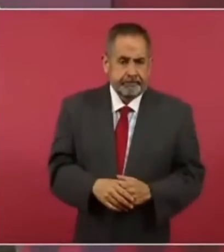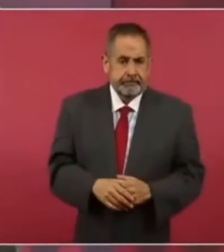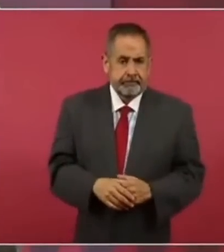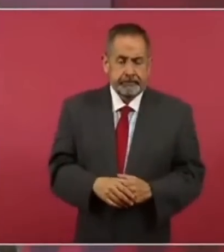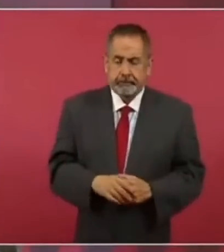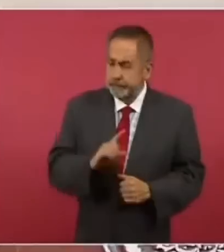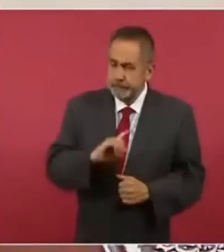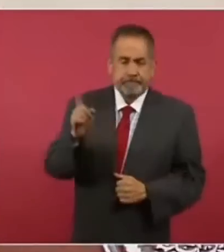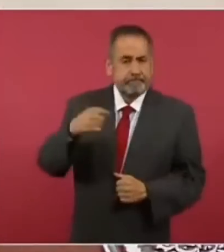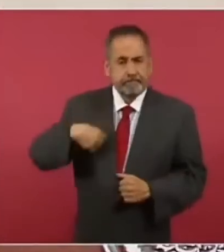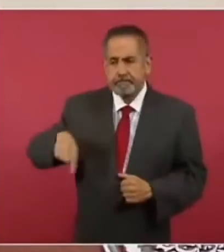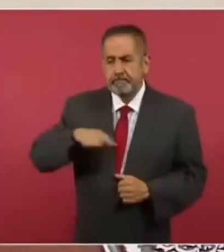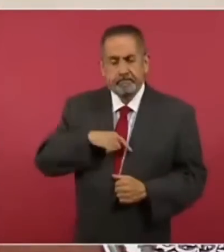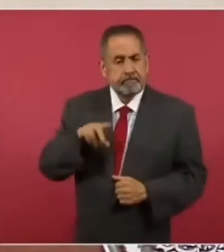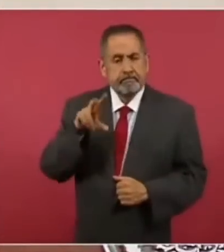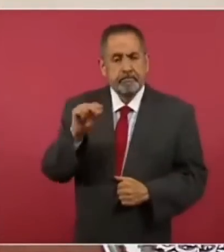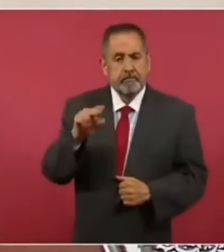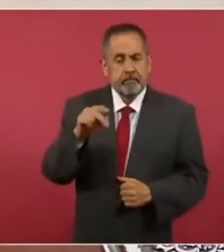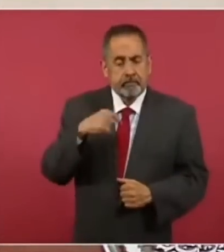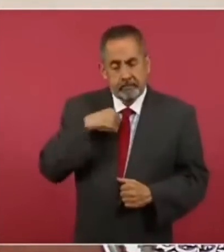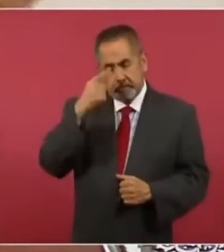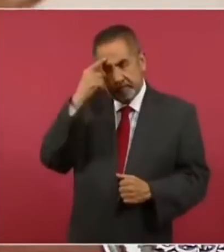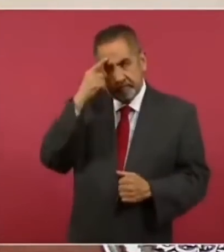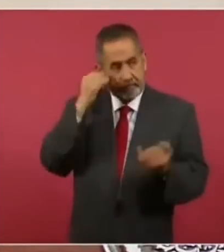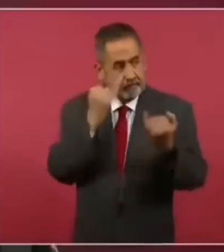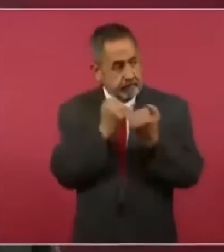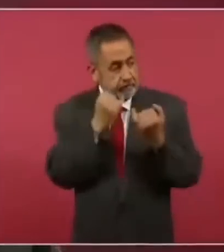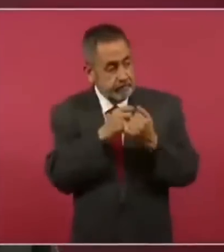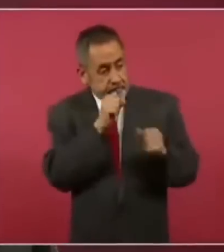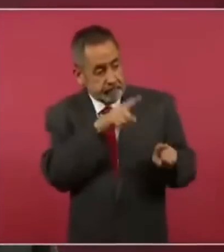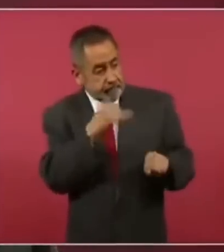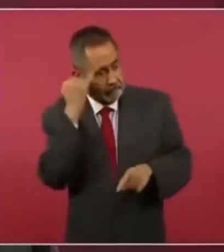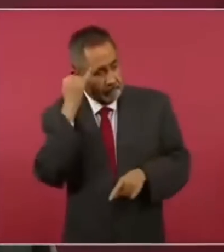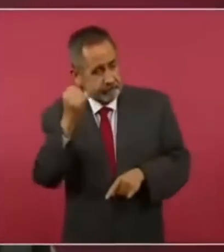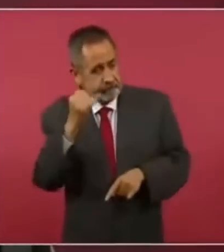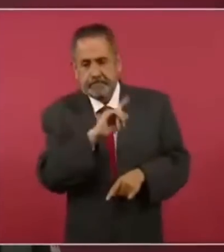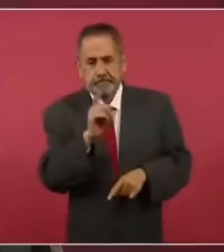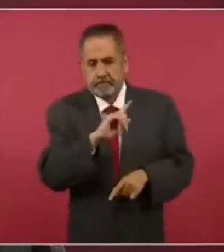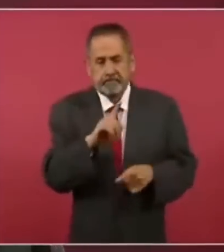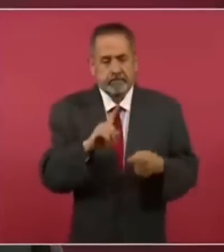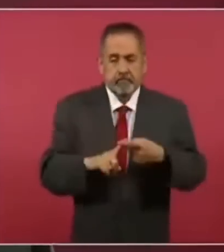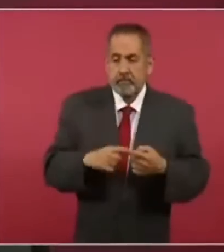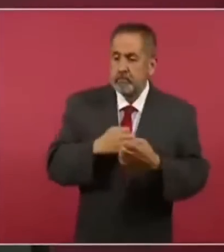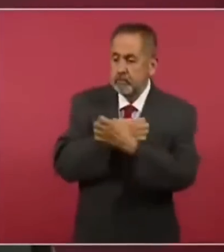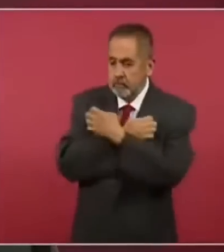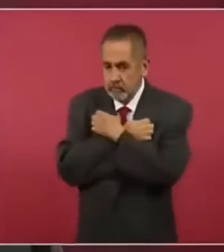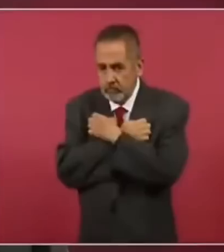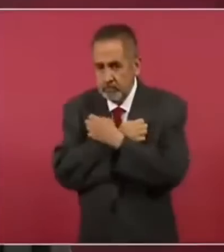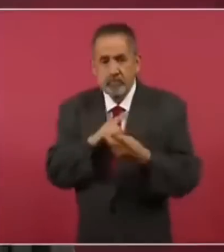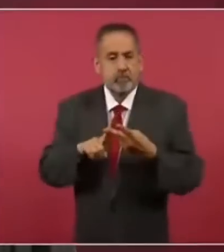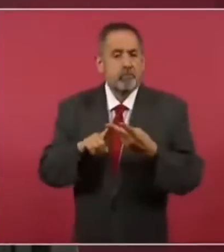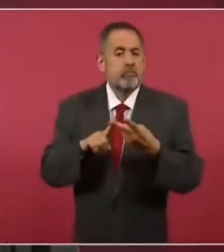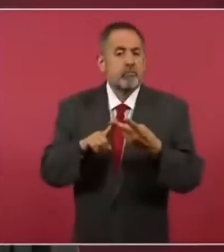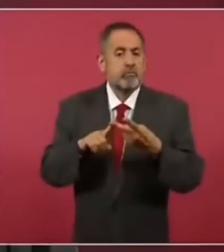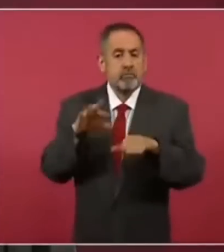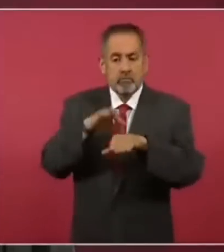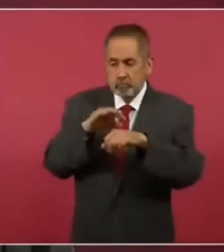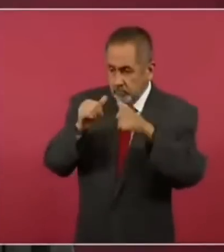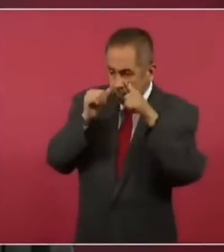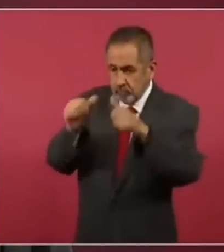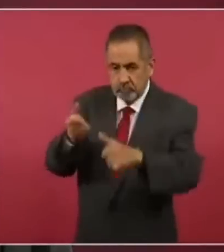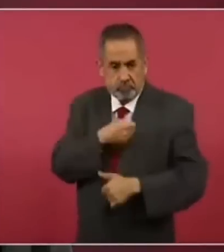nosotros no concebimos como ellos que la educación y la